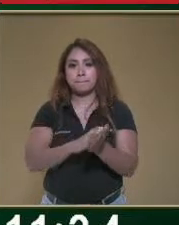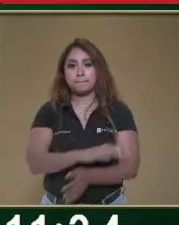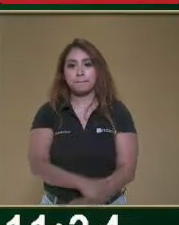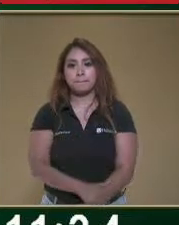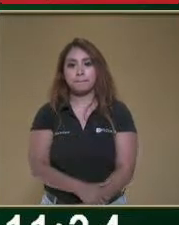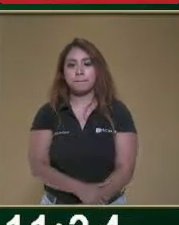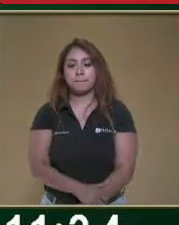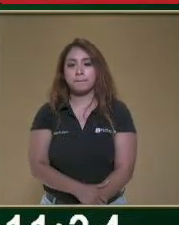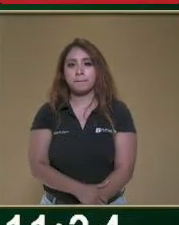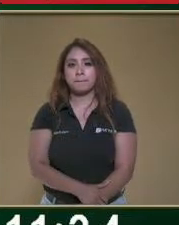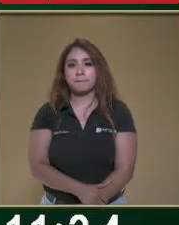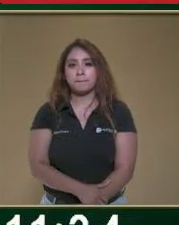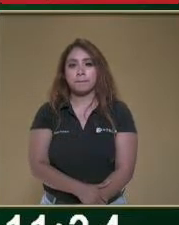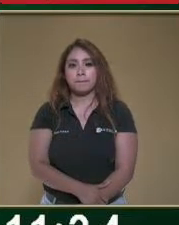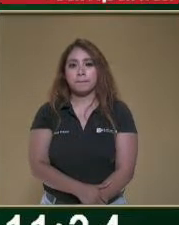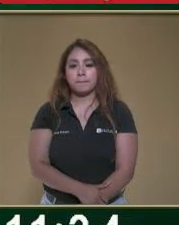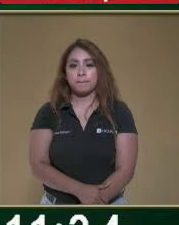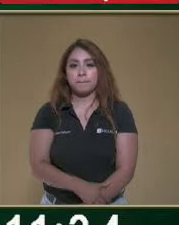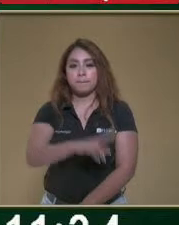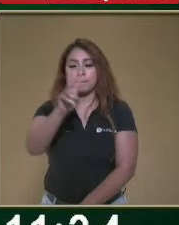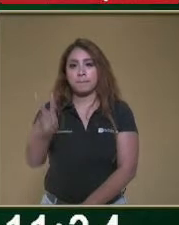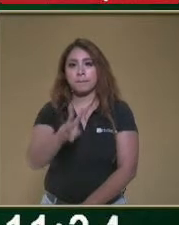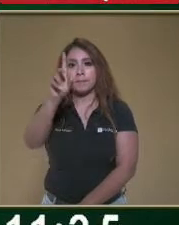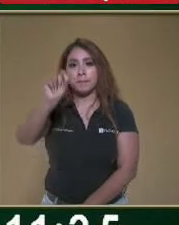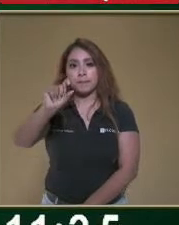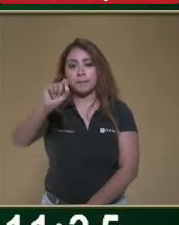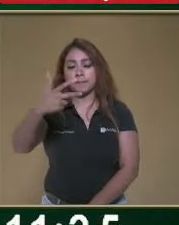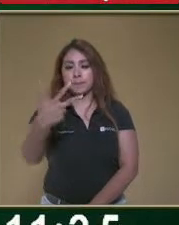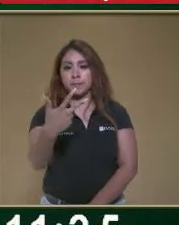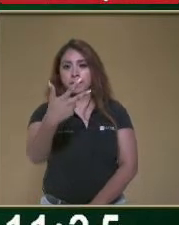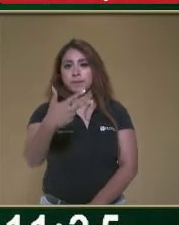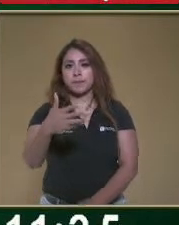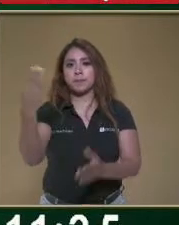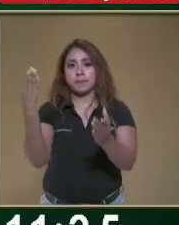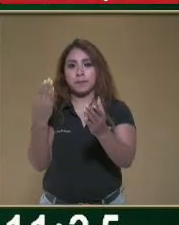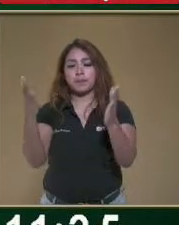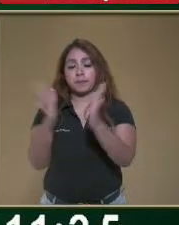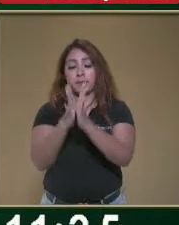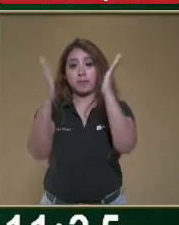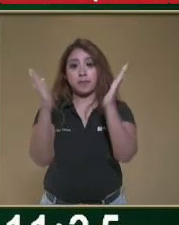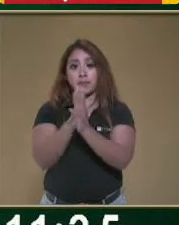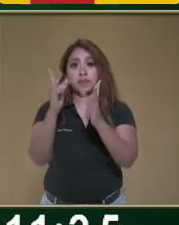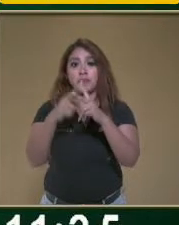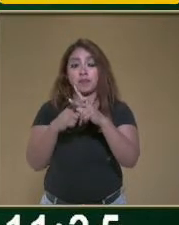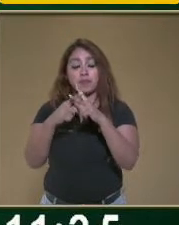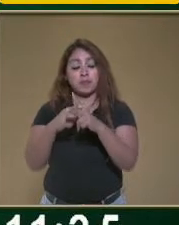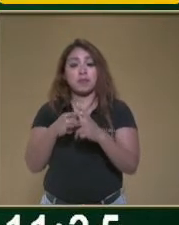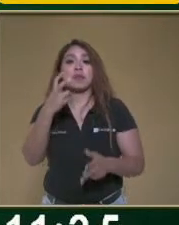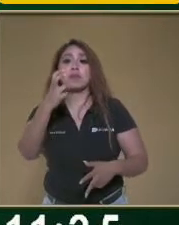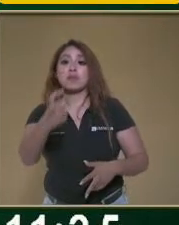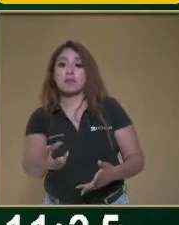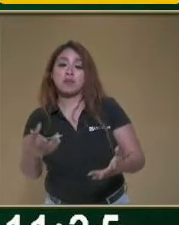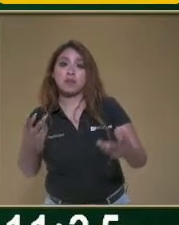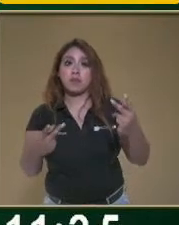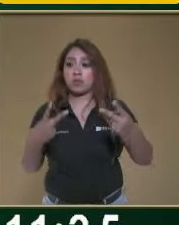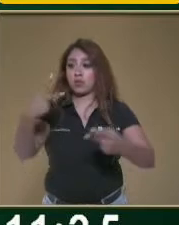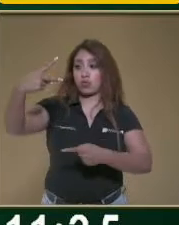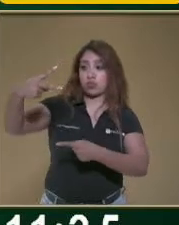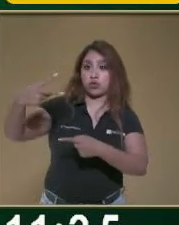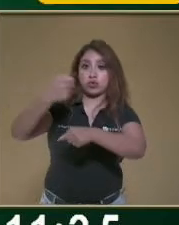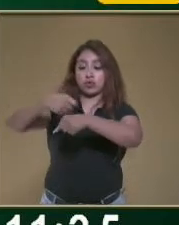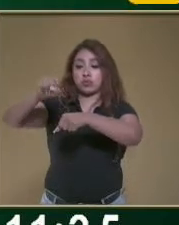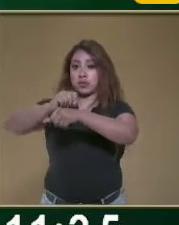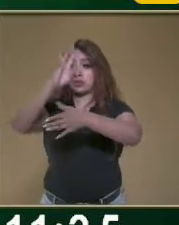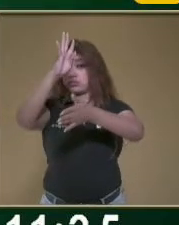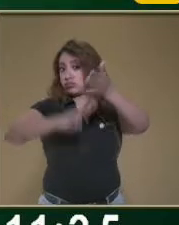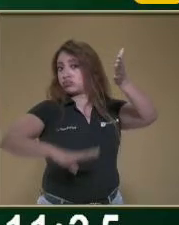viernes 28, pues fue el concurso de matemáticas. El tener los dos semanarios te